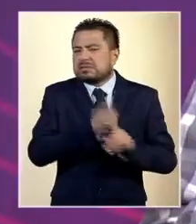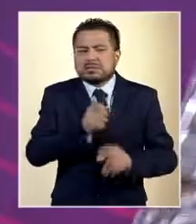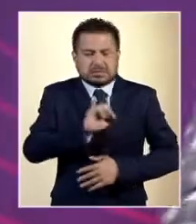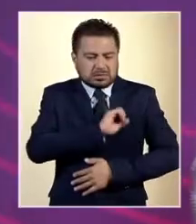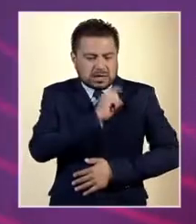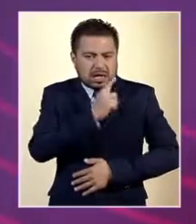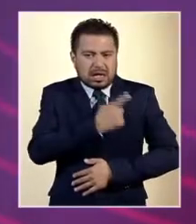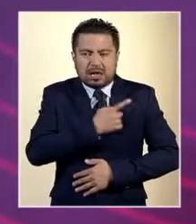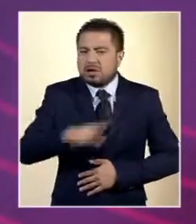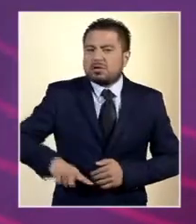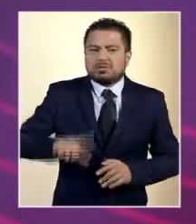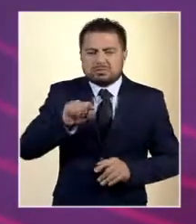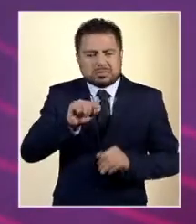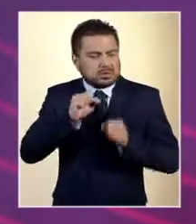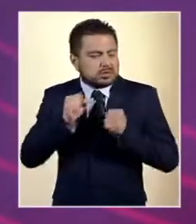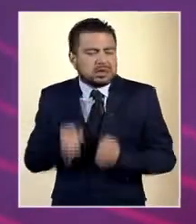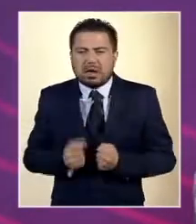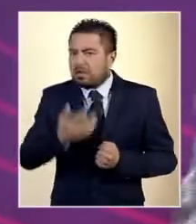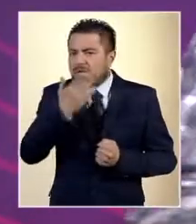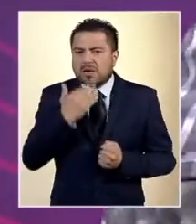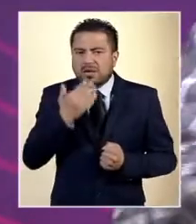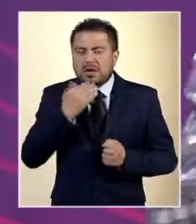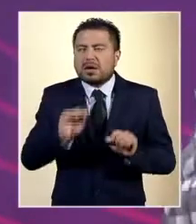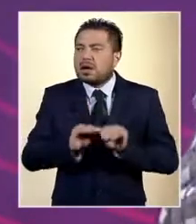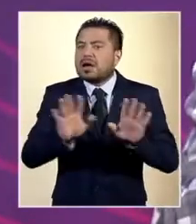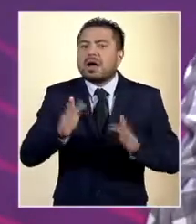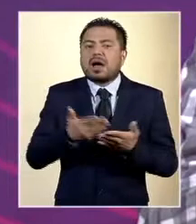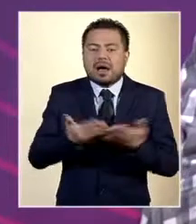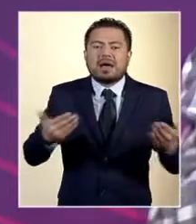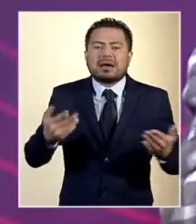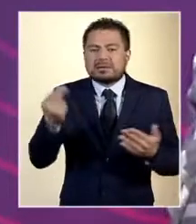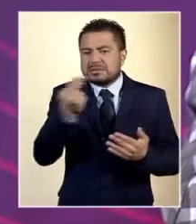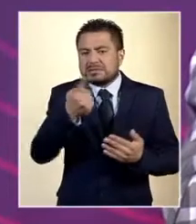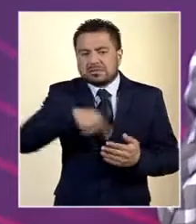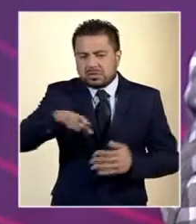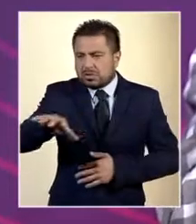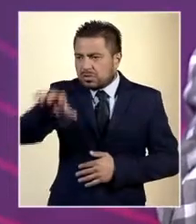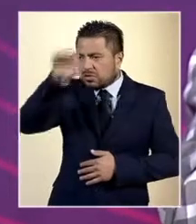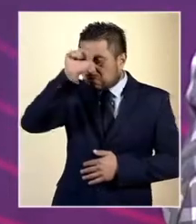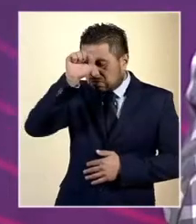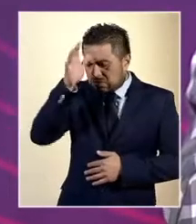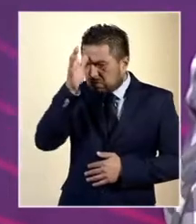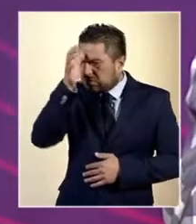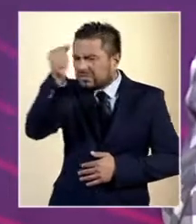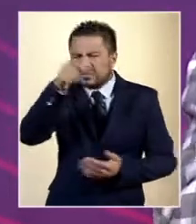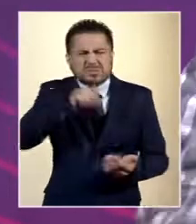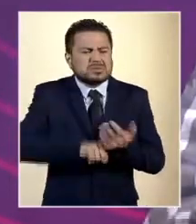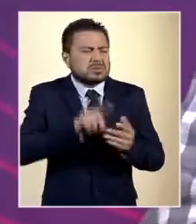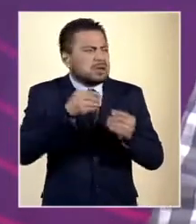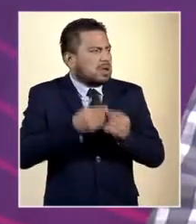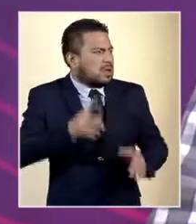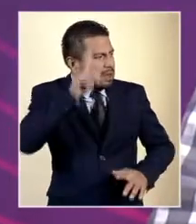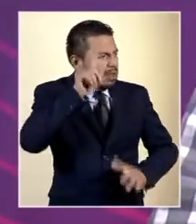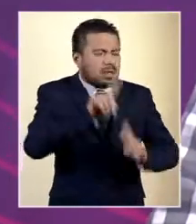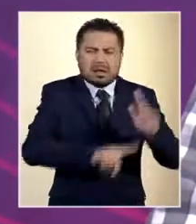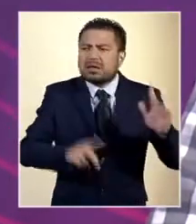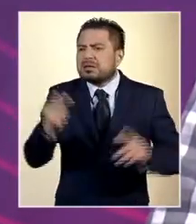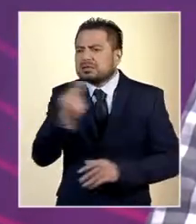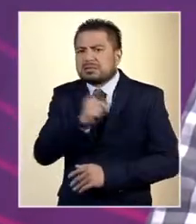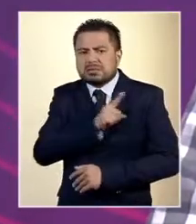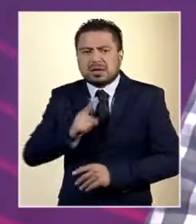salud pública, no es seguridad. No, claro, ¿no? Claro. Entonces hay que conceptualizarlo, hay que no perdamos la vista de que tiene que